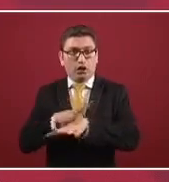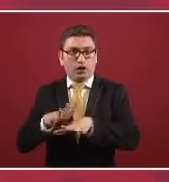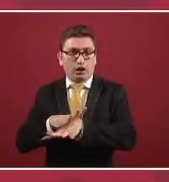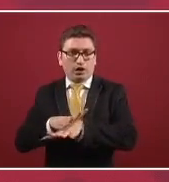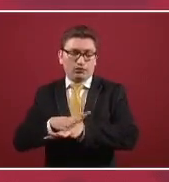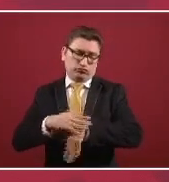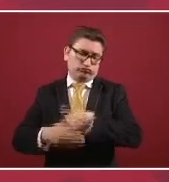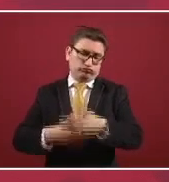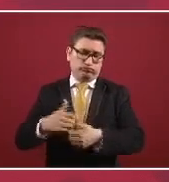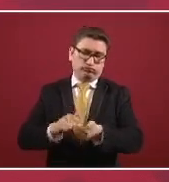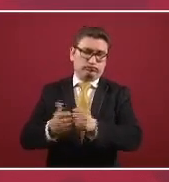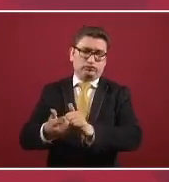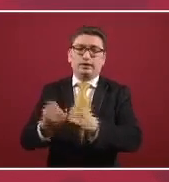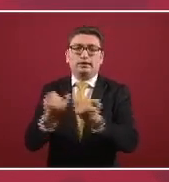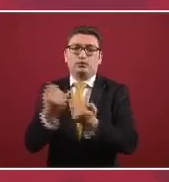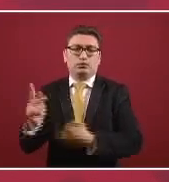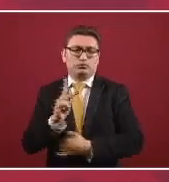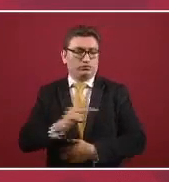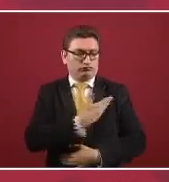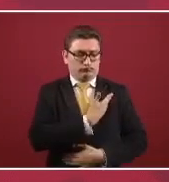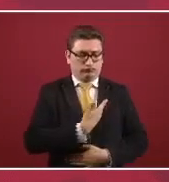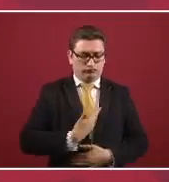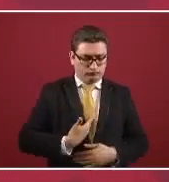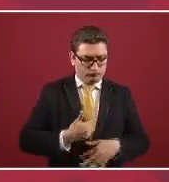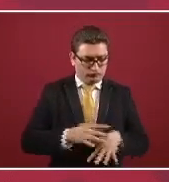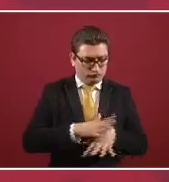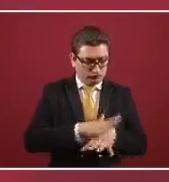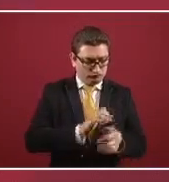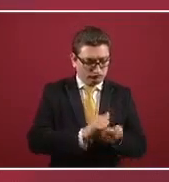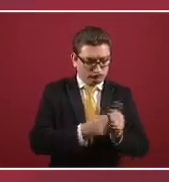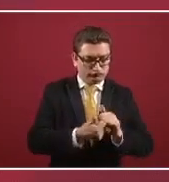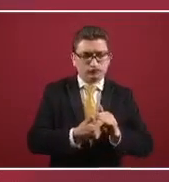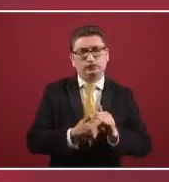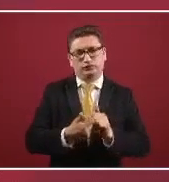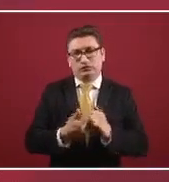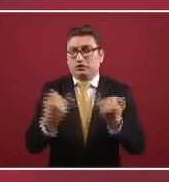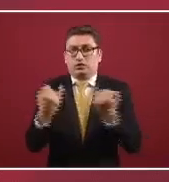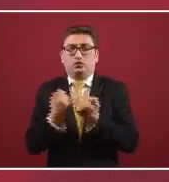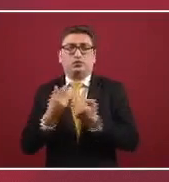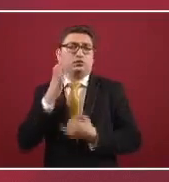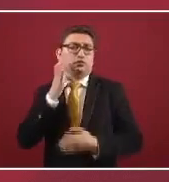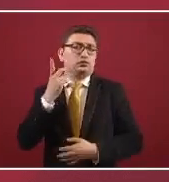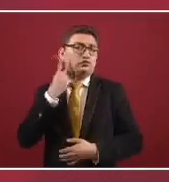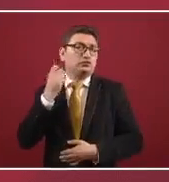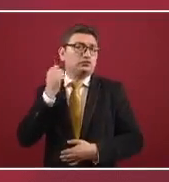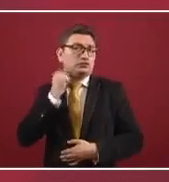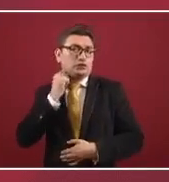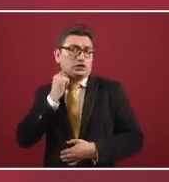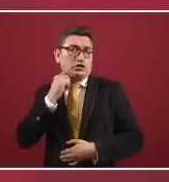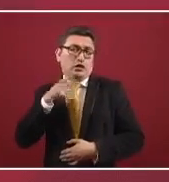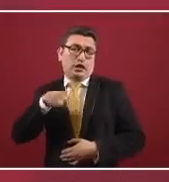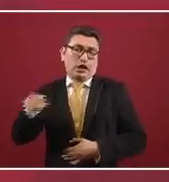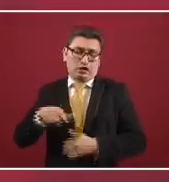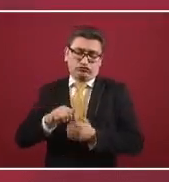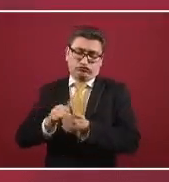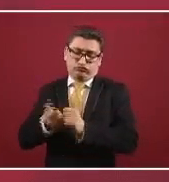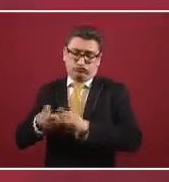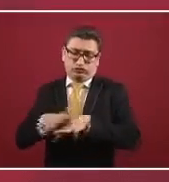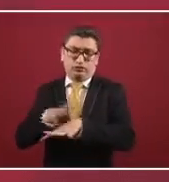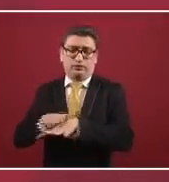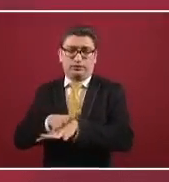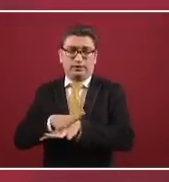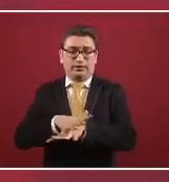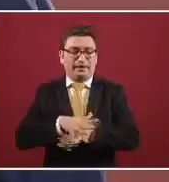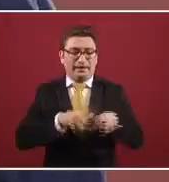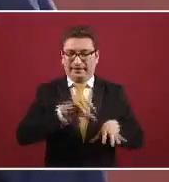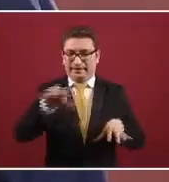Poder Ejecutivo, el Poder Legislativo, pero que se haga con independencia, con autonomía. Ese